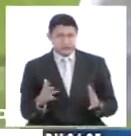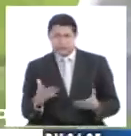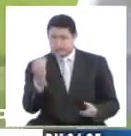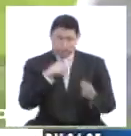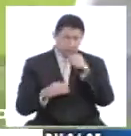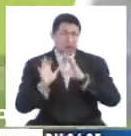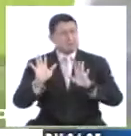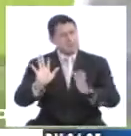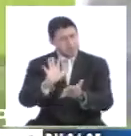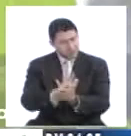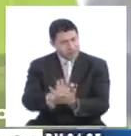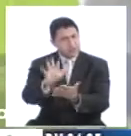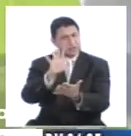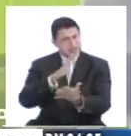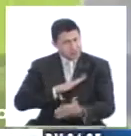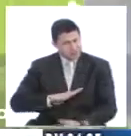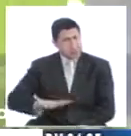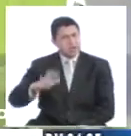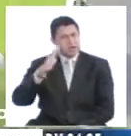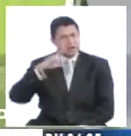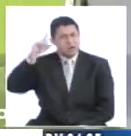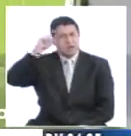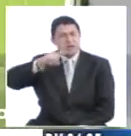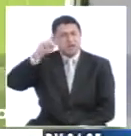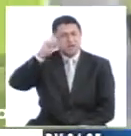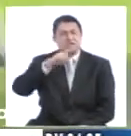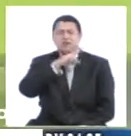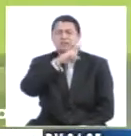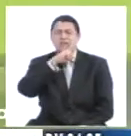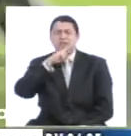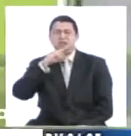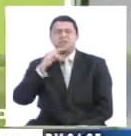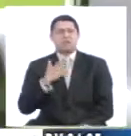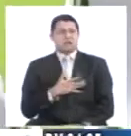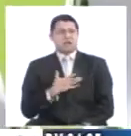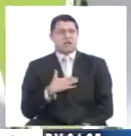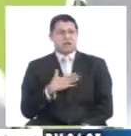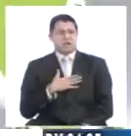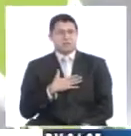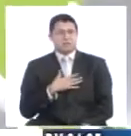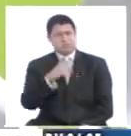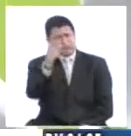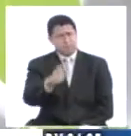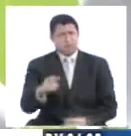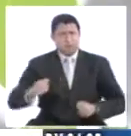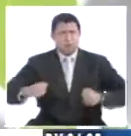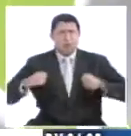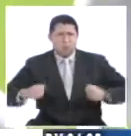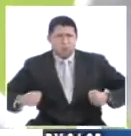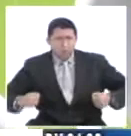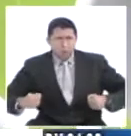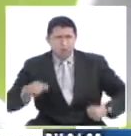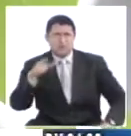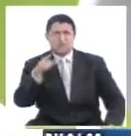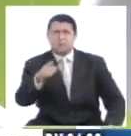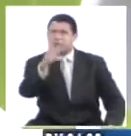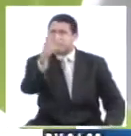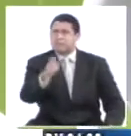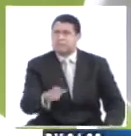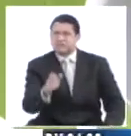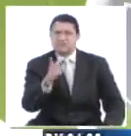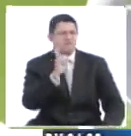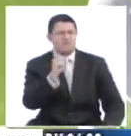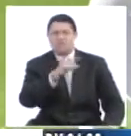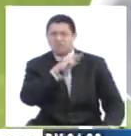comida idealmente enseñarles a disfrutar lo que se comen porque la persona con problema de peso aunque usted no lo crea son personas que no